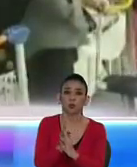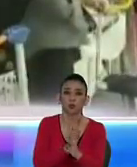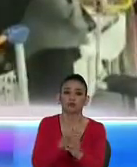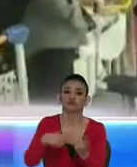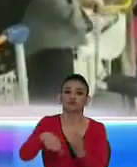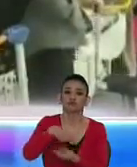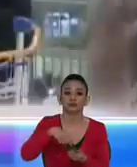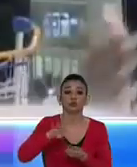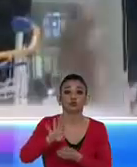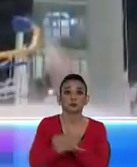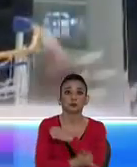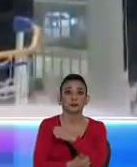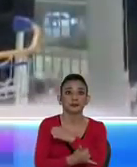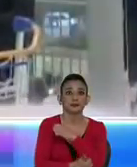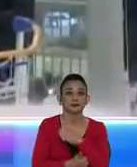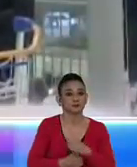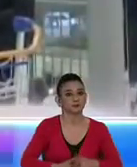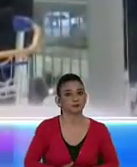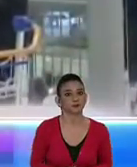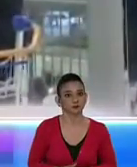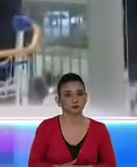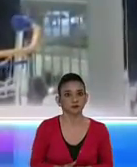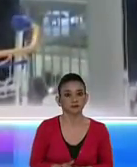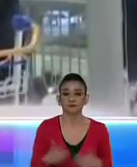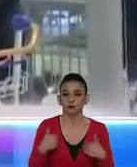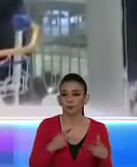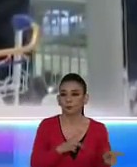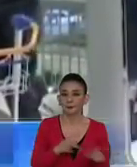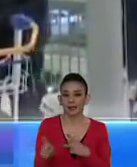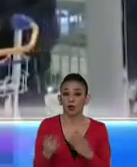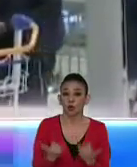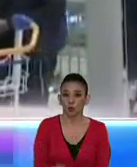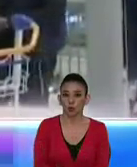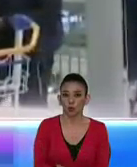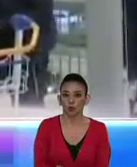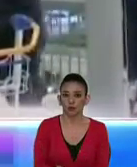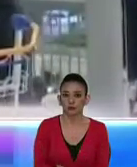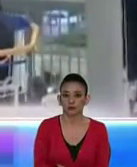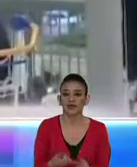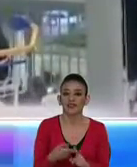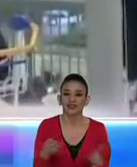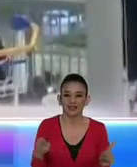país. Teníamos planes para hoy desde que estuvimos en París.